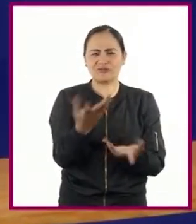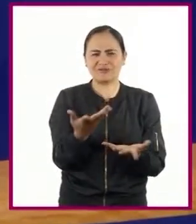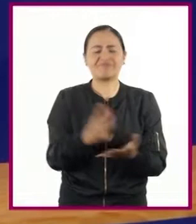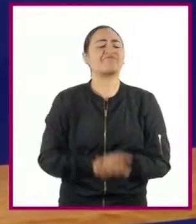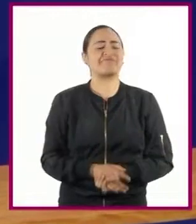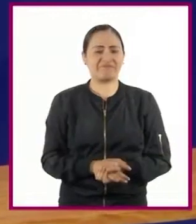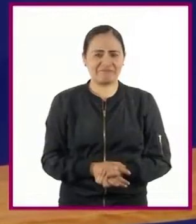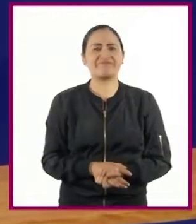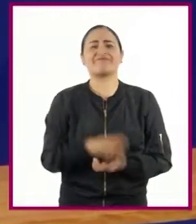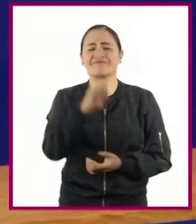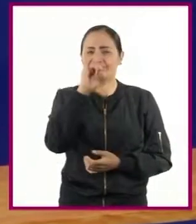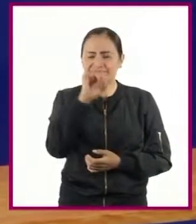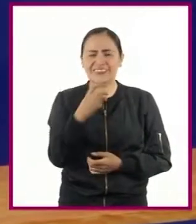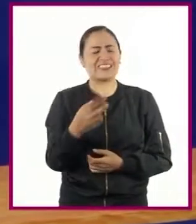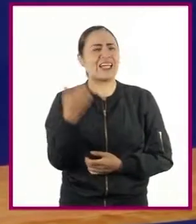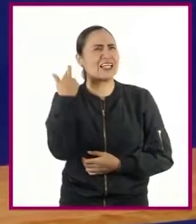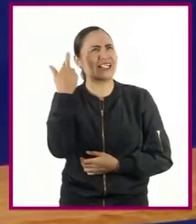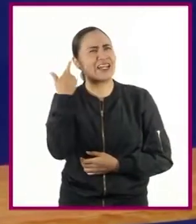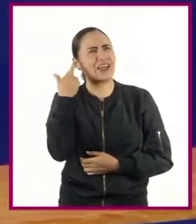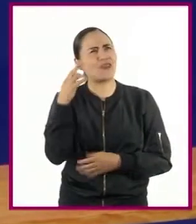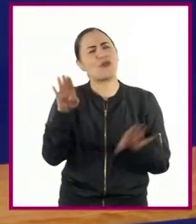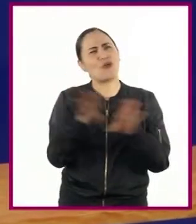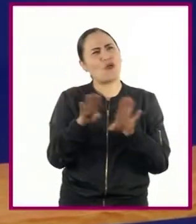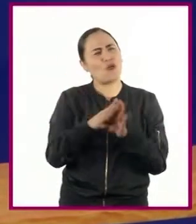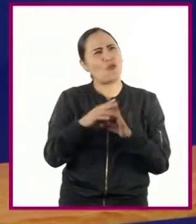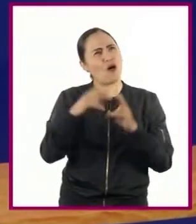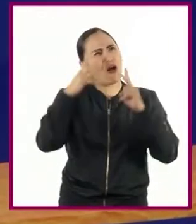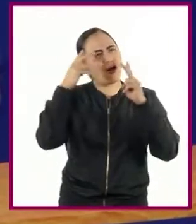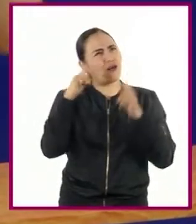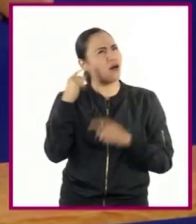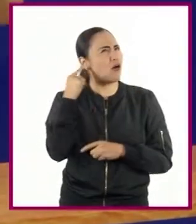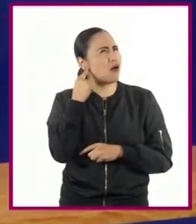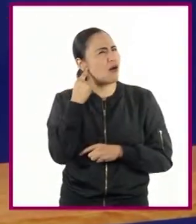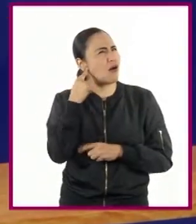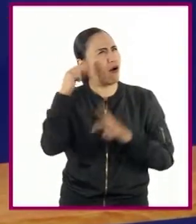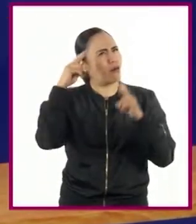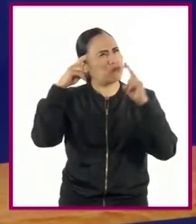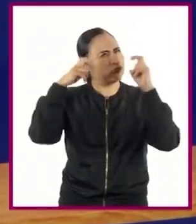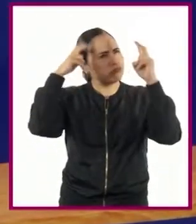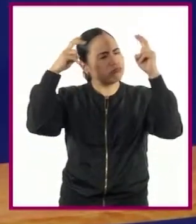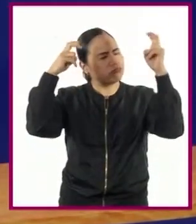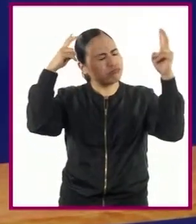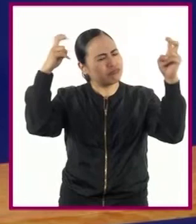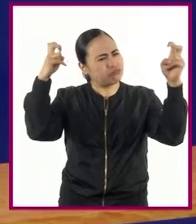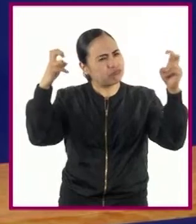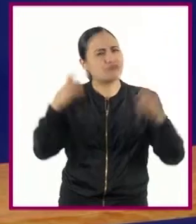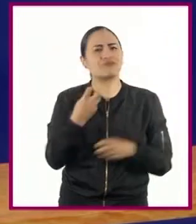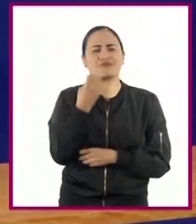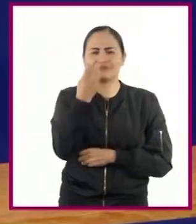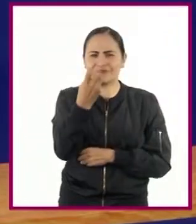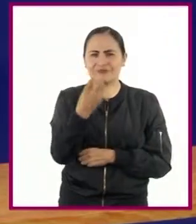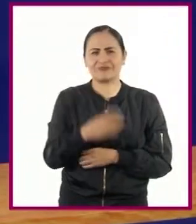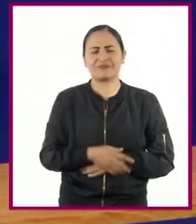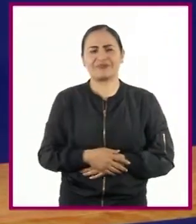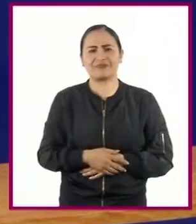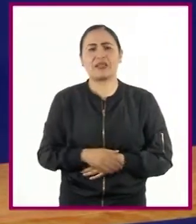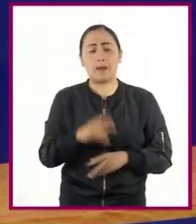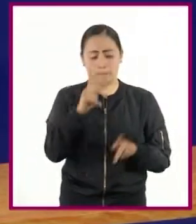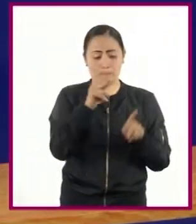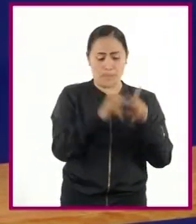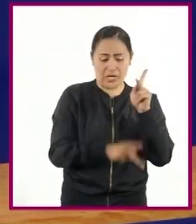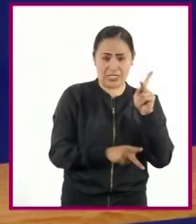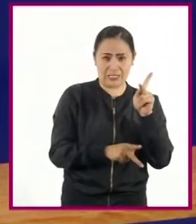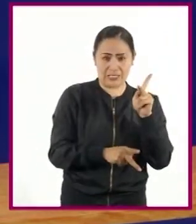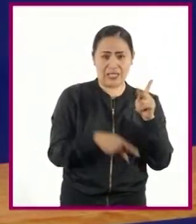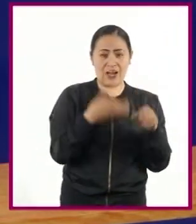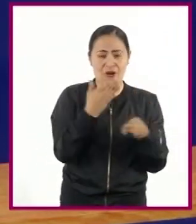escuchar cómo la radio evoca imágenes a través de los elementos que conforman el lenguaje radiofónico. En este segmento